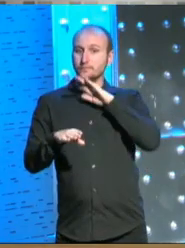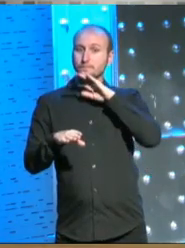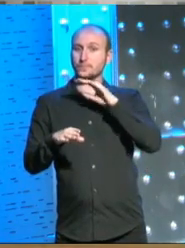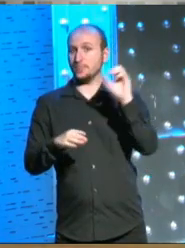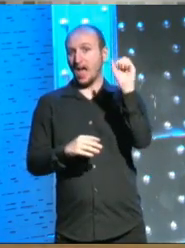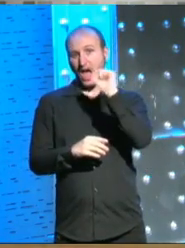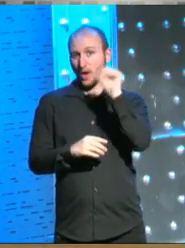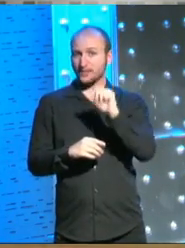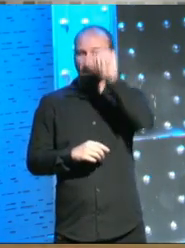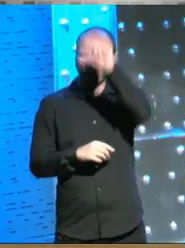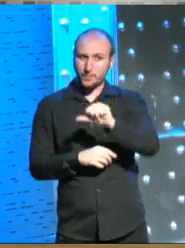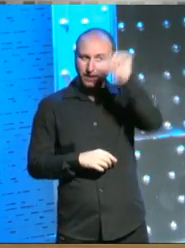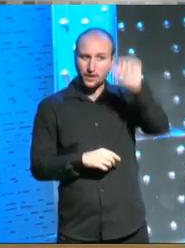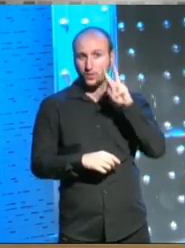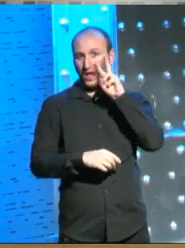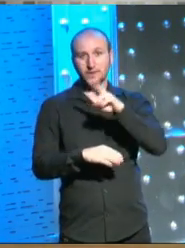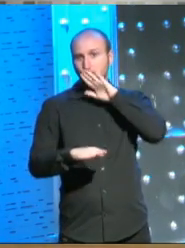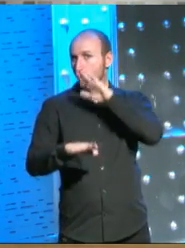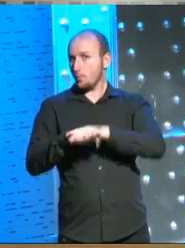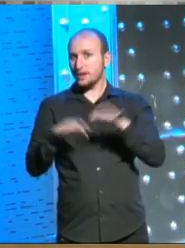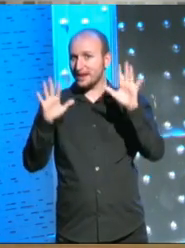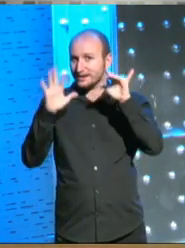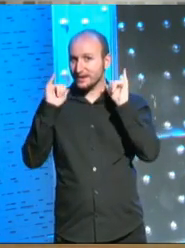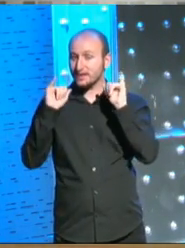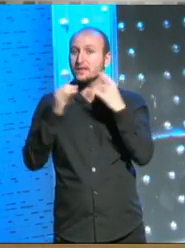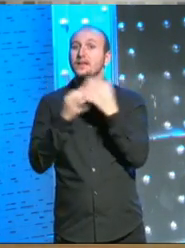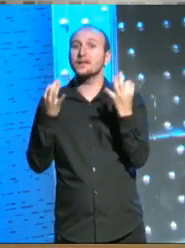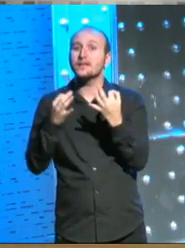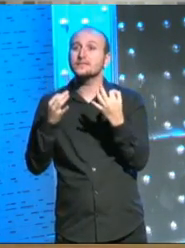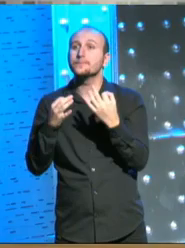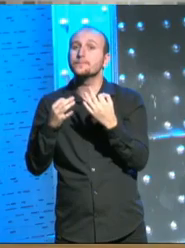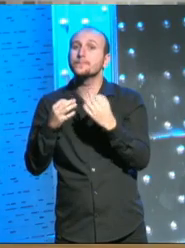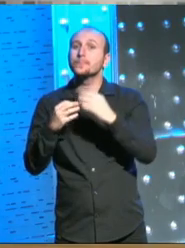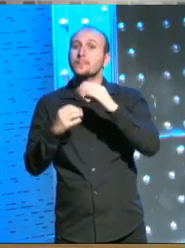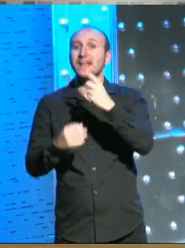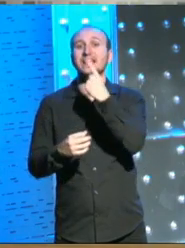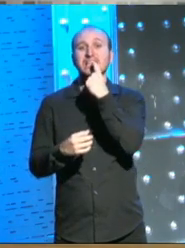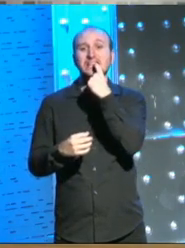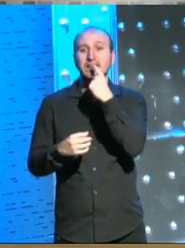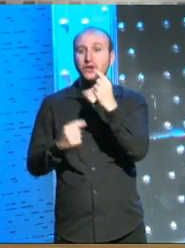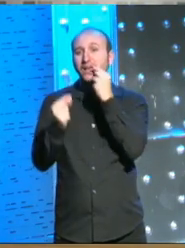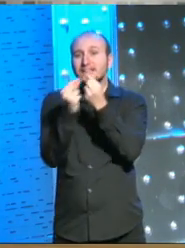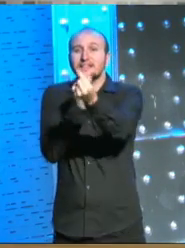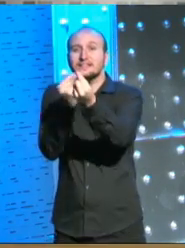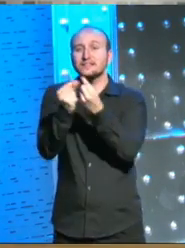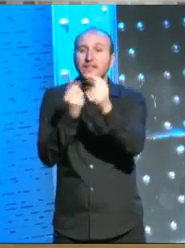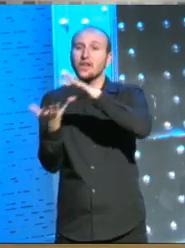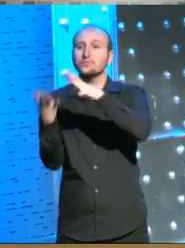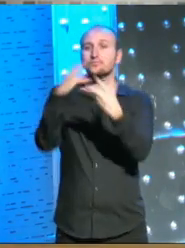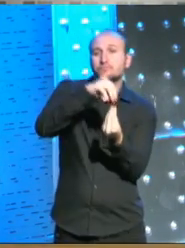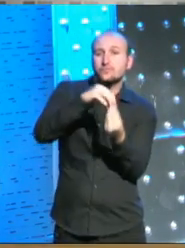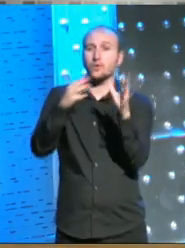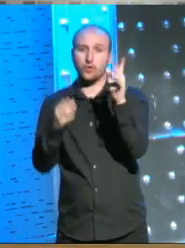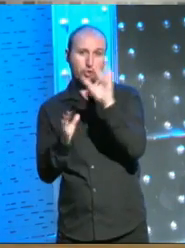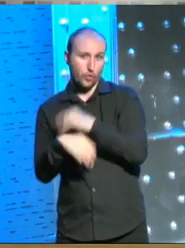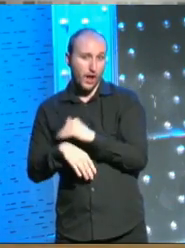Avatar en ninguna de las películas que hemos visto, que es la acomodación del cristalino a las diferentes distancias. El cristalino se dilata o se contrae